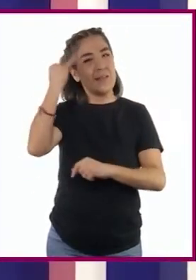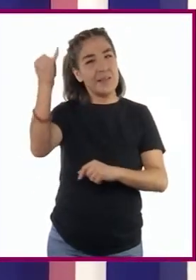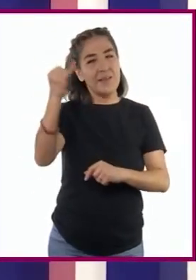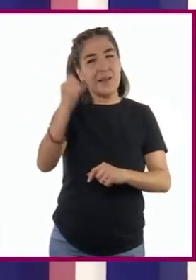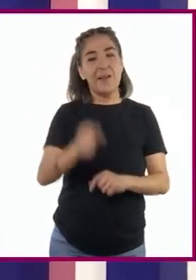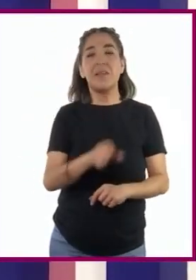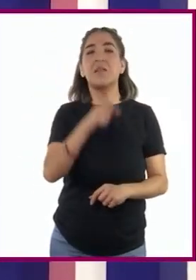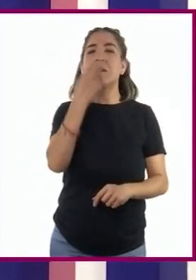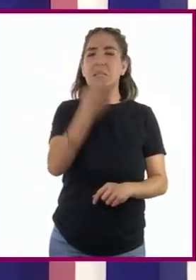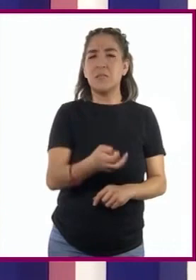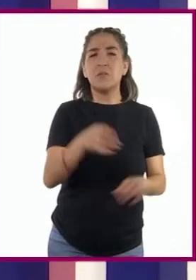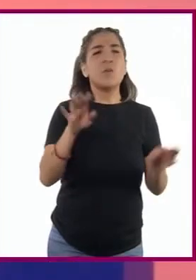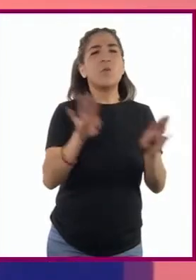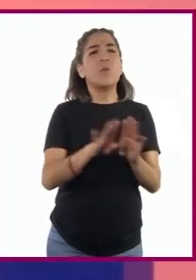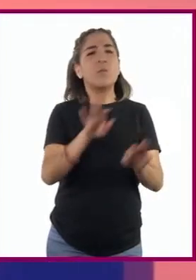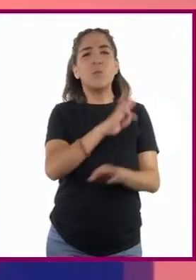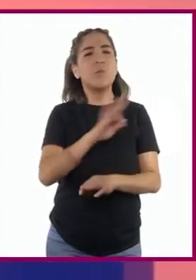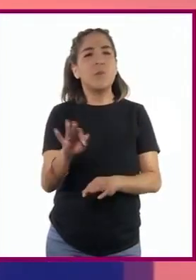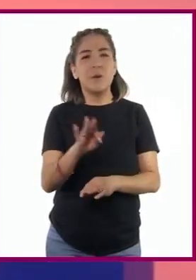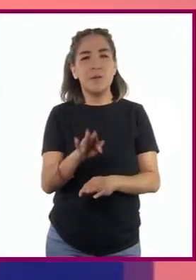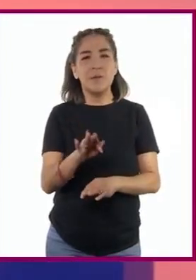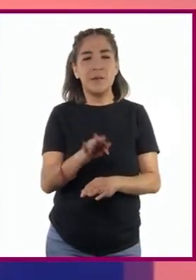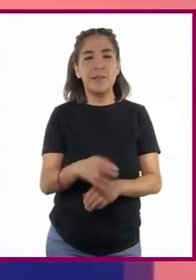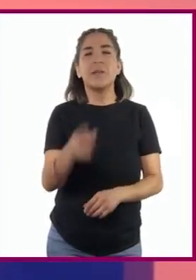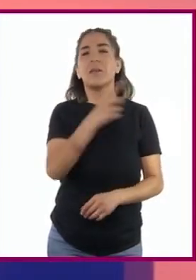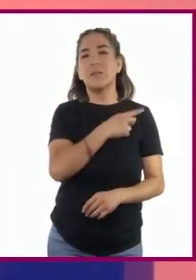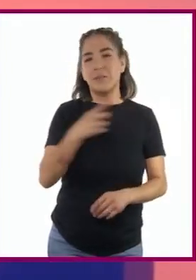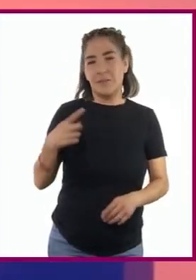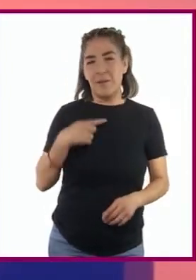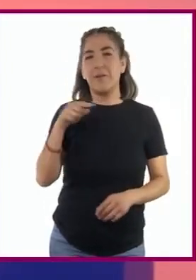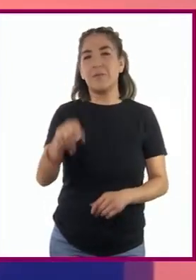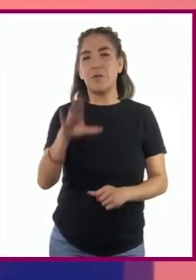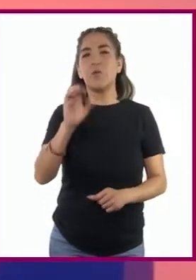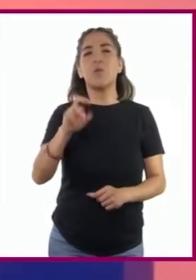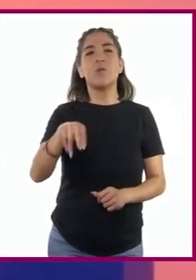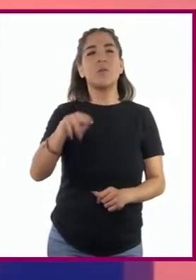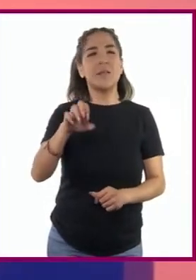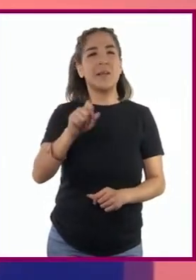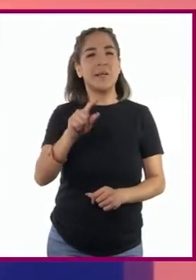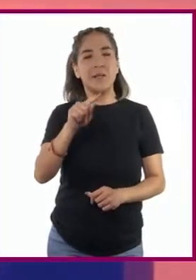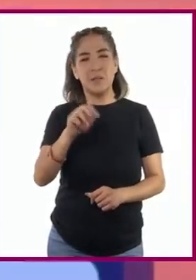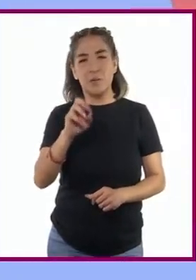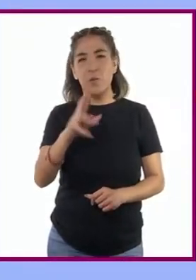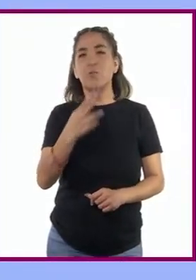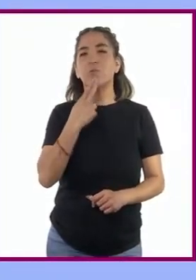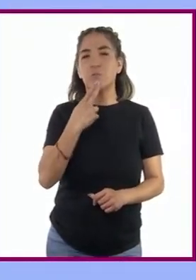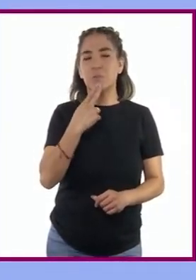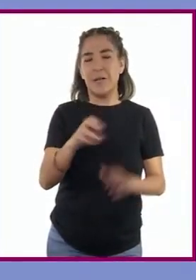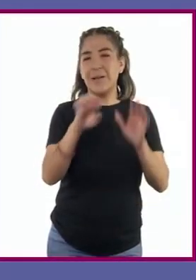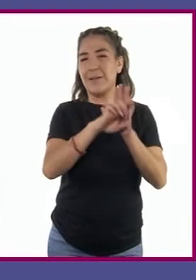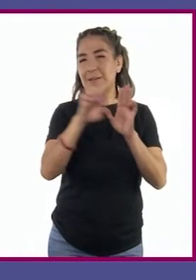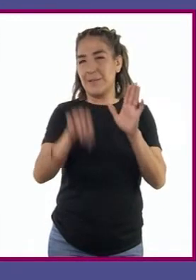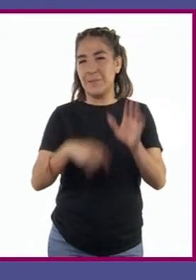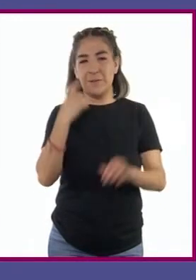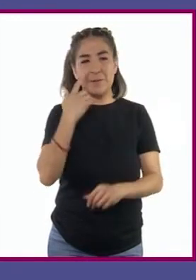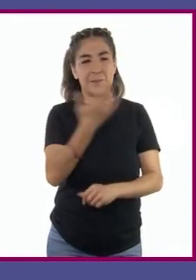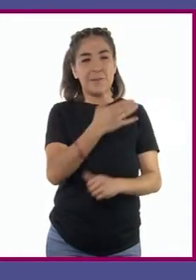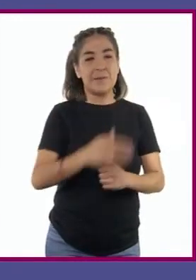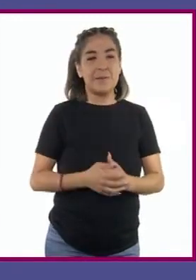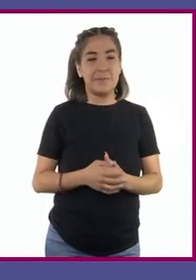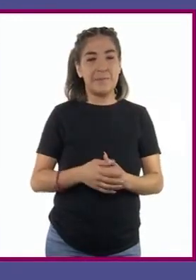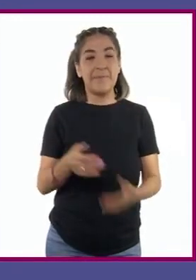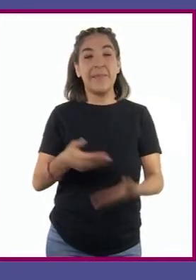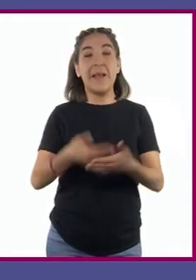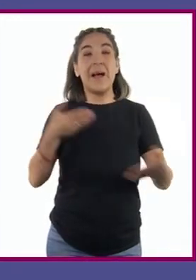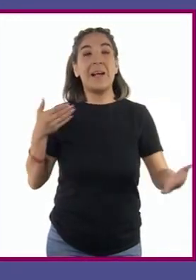Para conseguir eso, se deben usar ciertos conectores. Por ejemplo, 1. Antes que nada